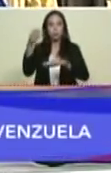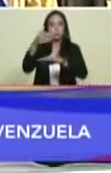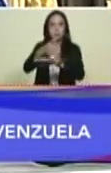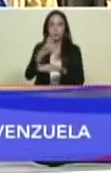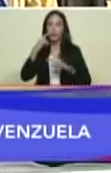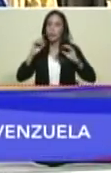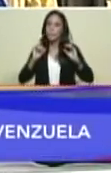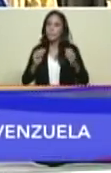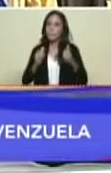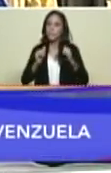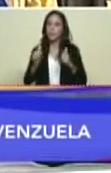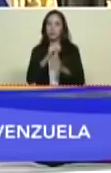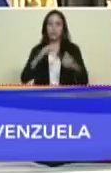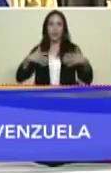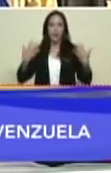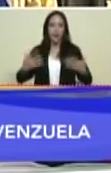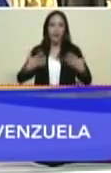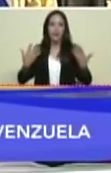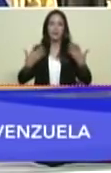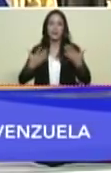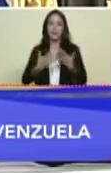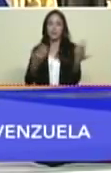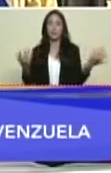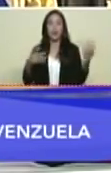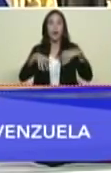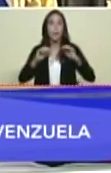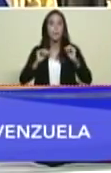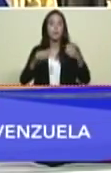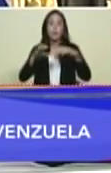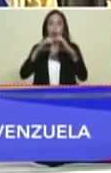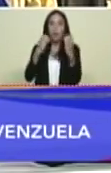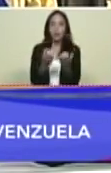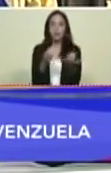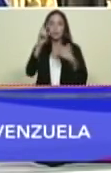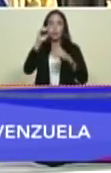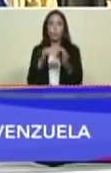arranque feliz del año escolar